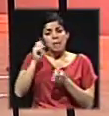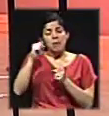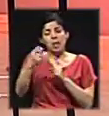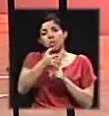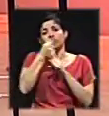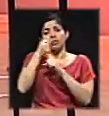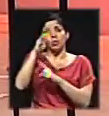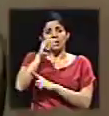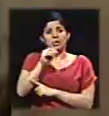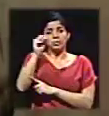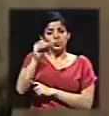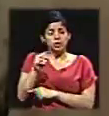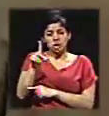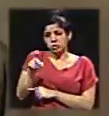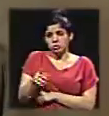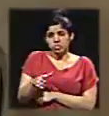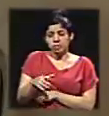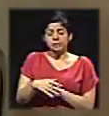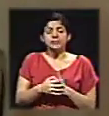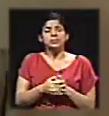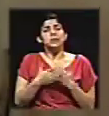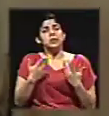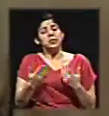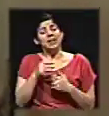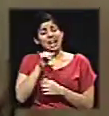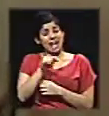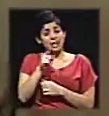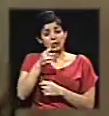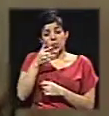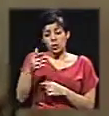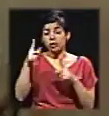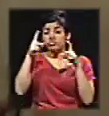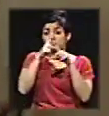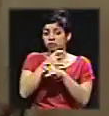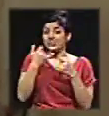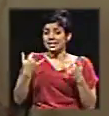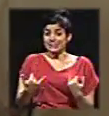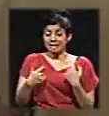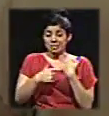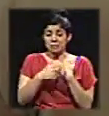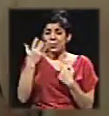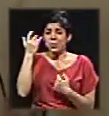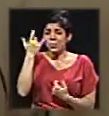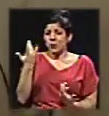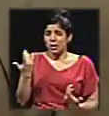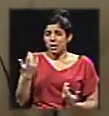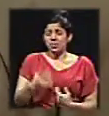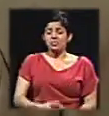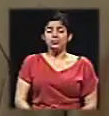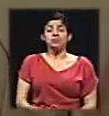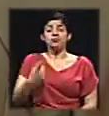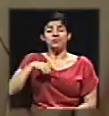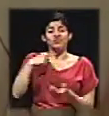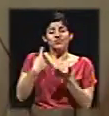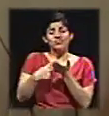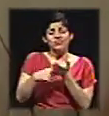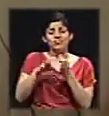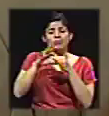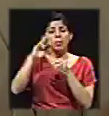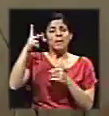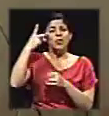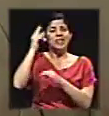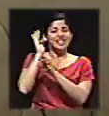40%? Bueno, esa es una de las cosas complicadas en este momento, porque hablábamos ahora de